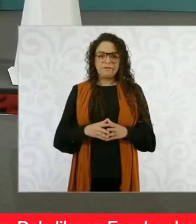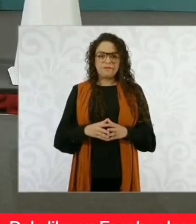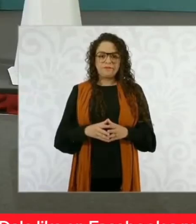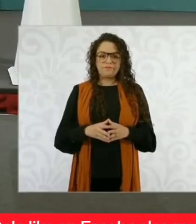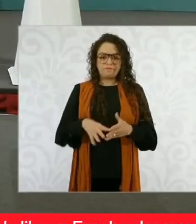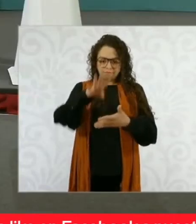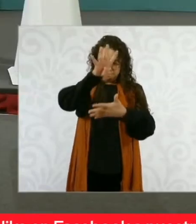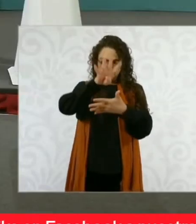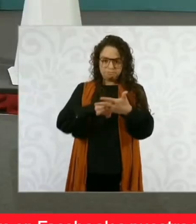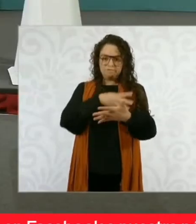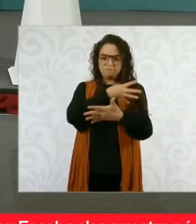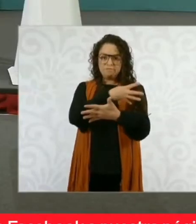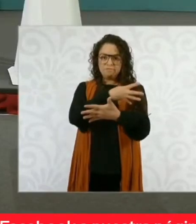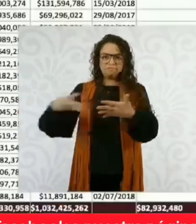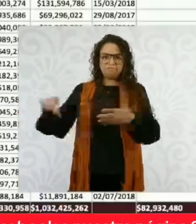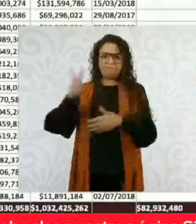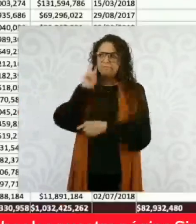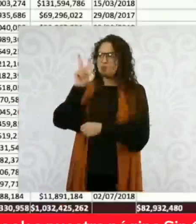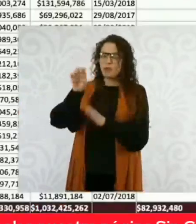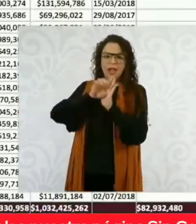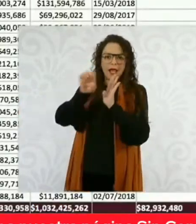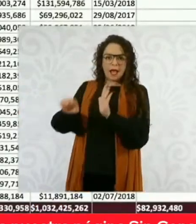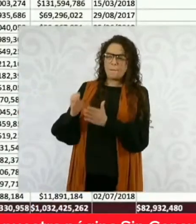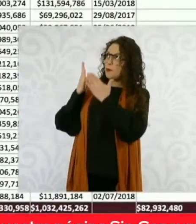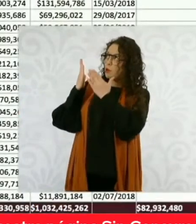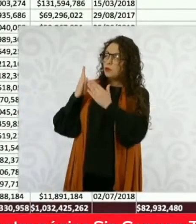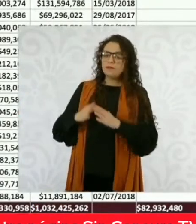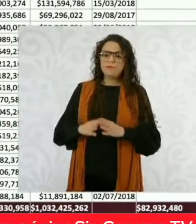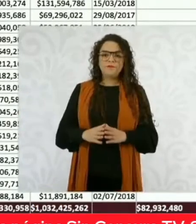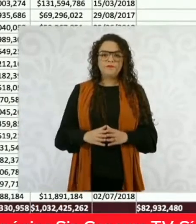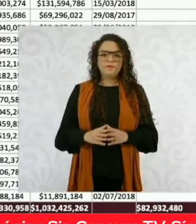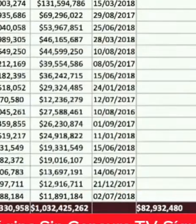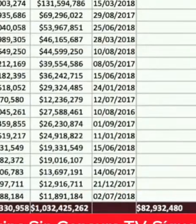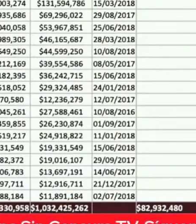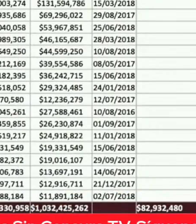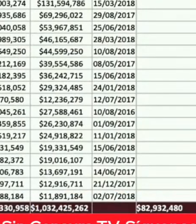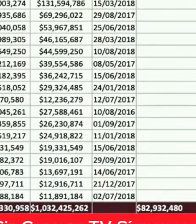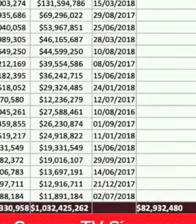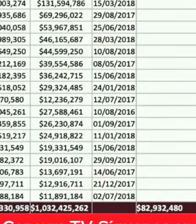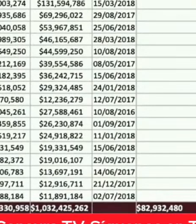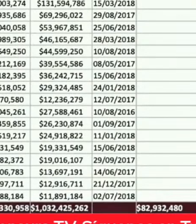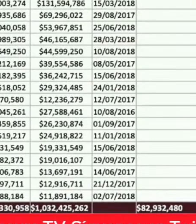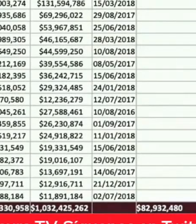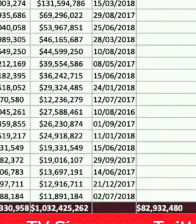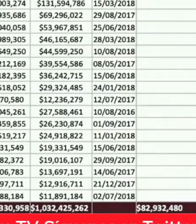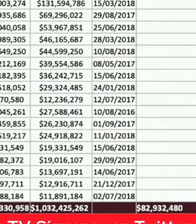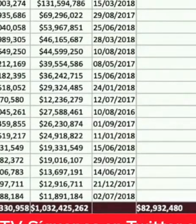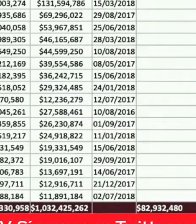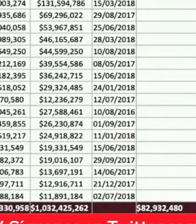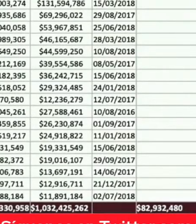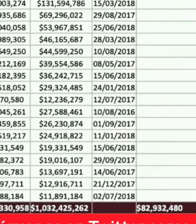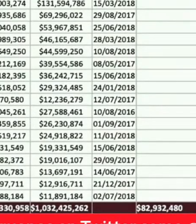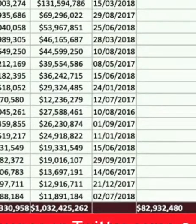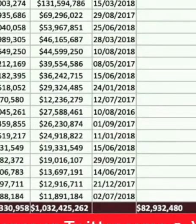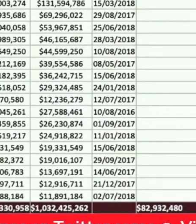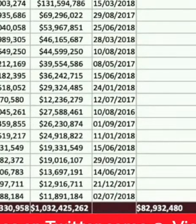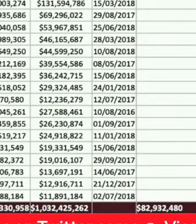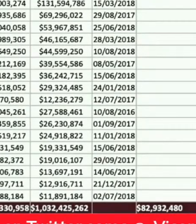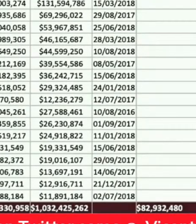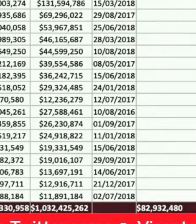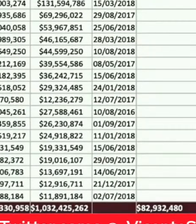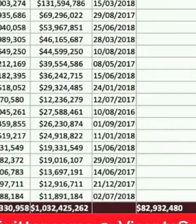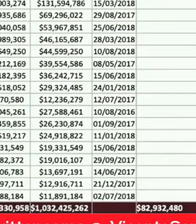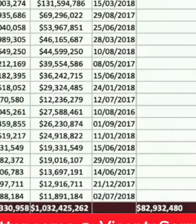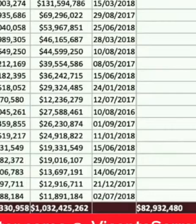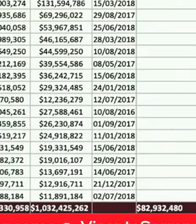de lo que estoy hablando. Estos desarrollos fueron promovidos por el sector de los trabajadores y